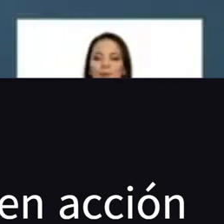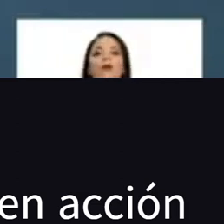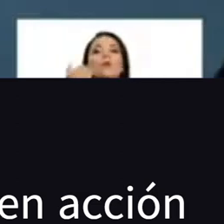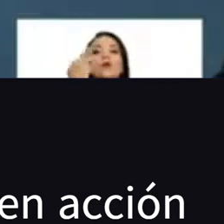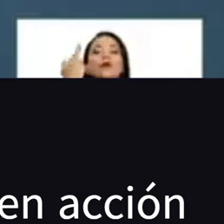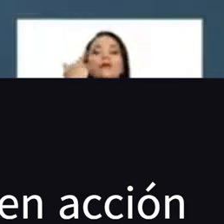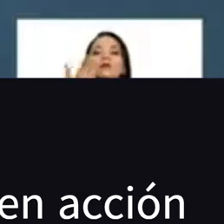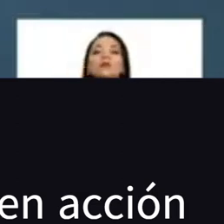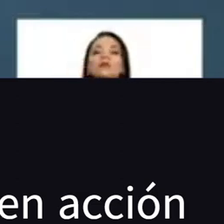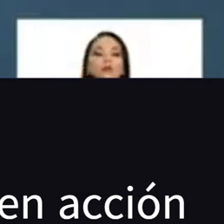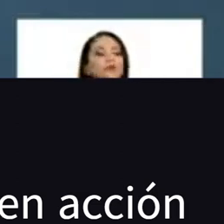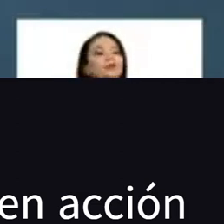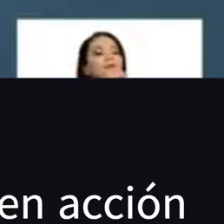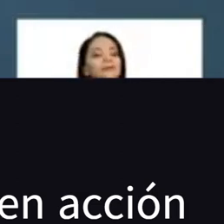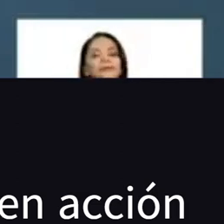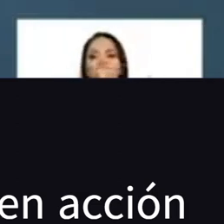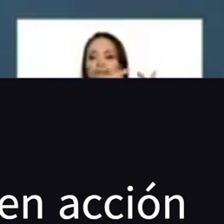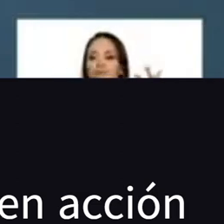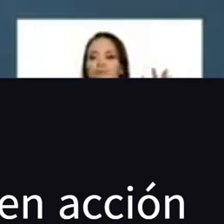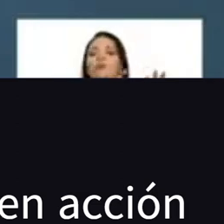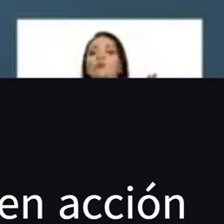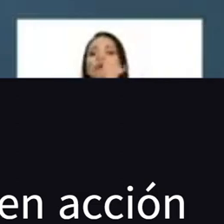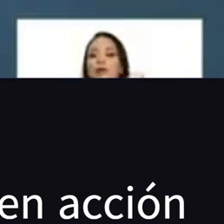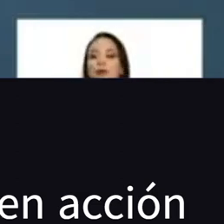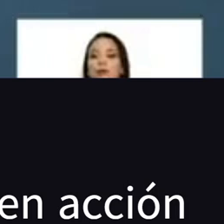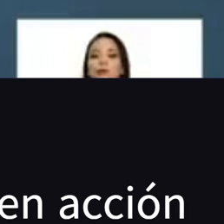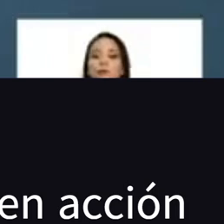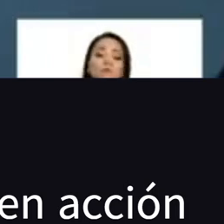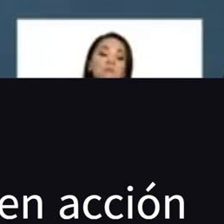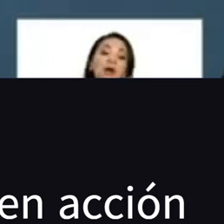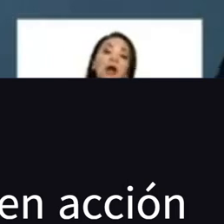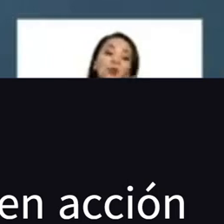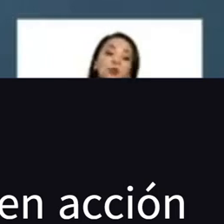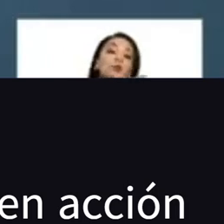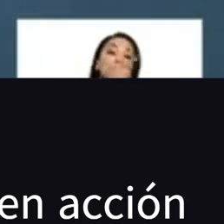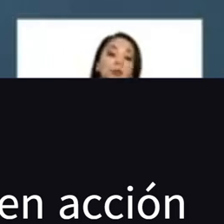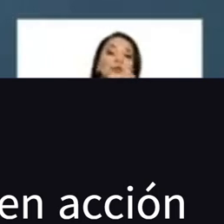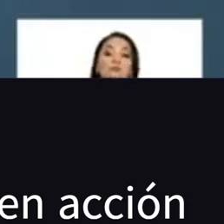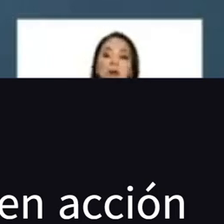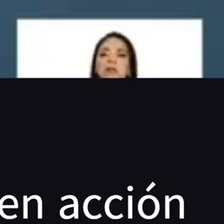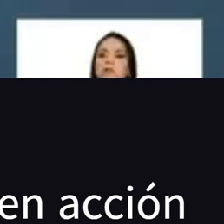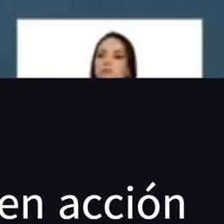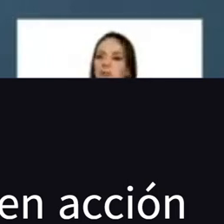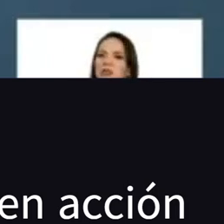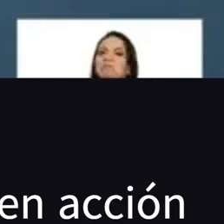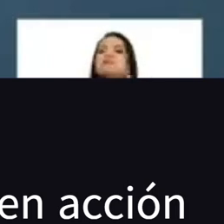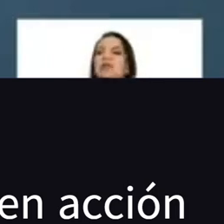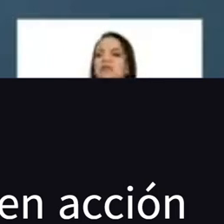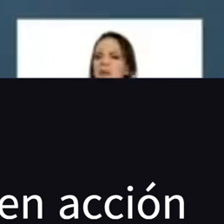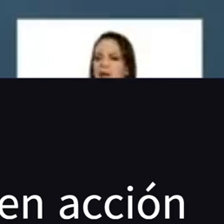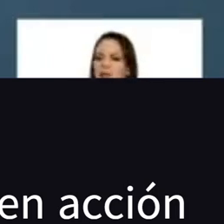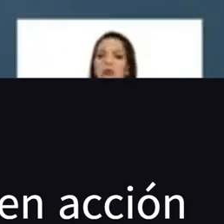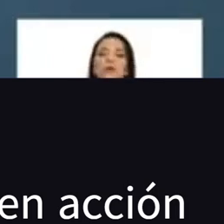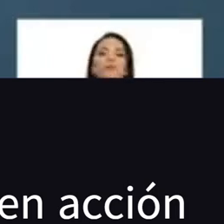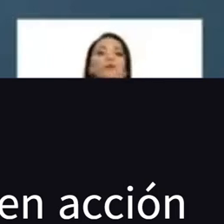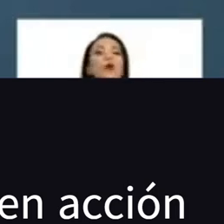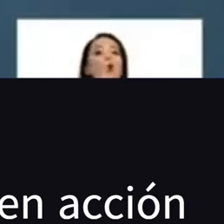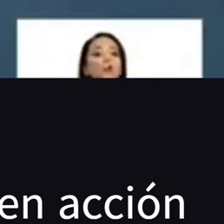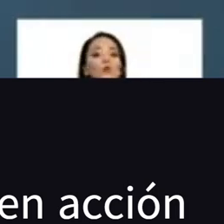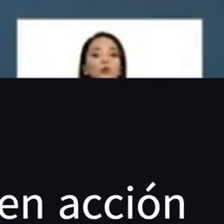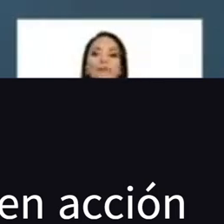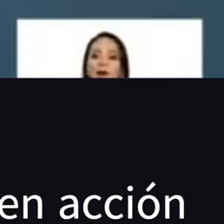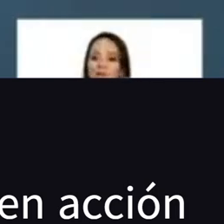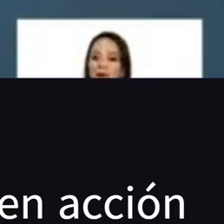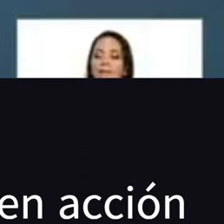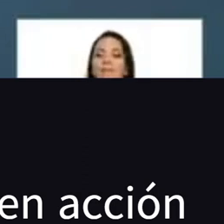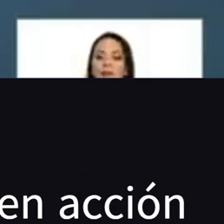varios proyectos? Porque hay unos que pueden ir más despacio, hay otros que pueden ir más rápido, y ahí creo